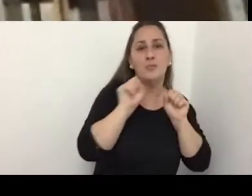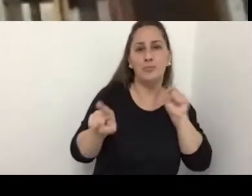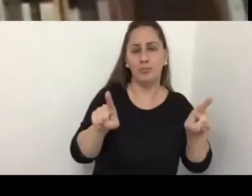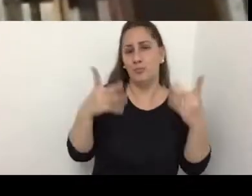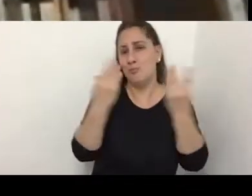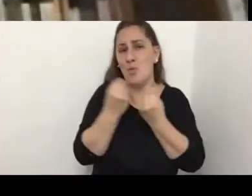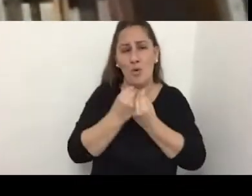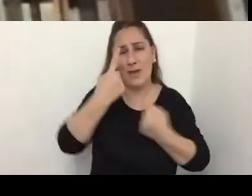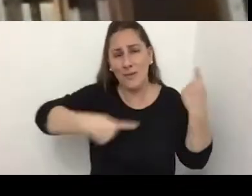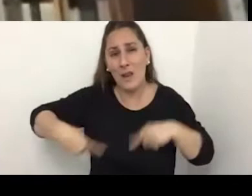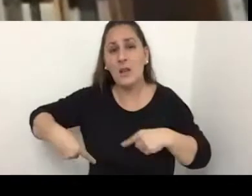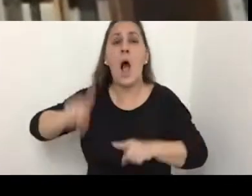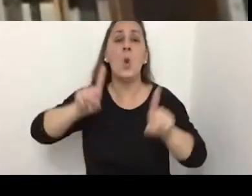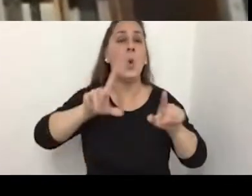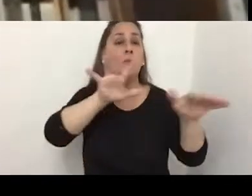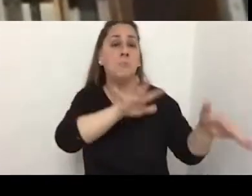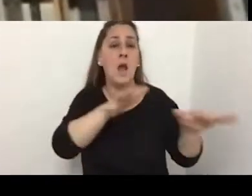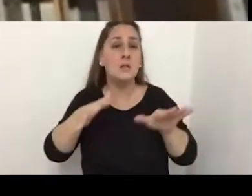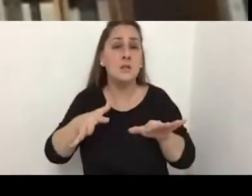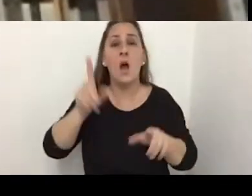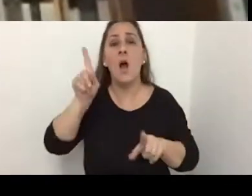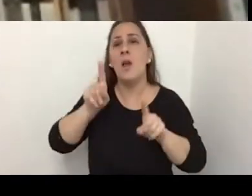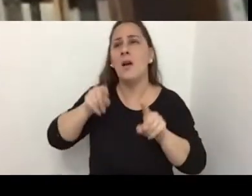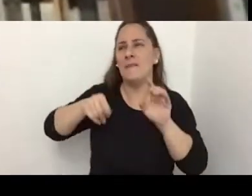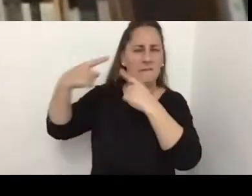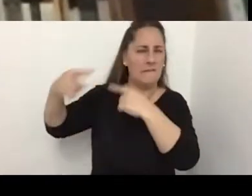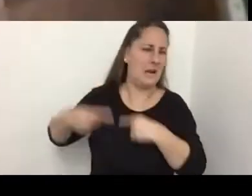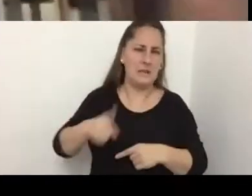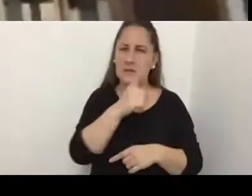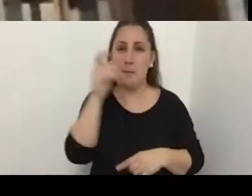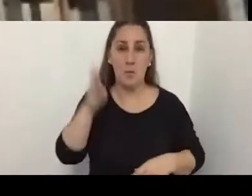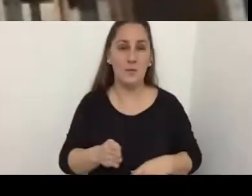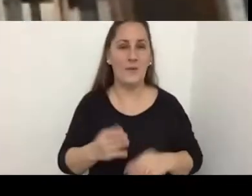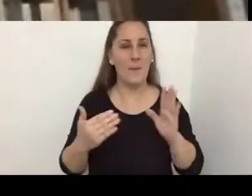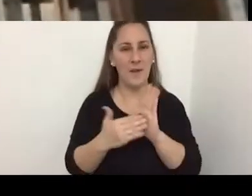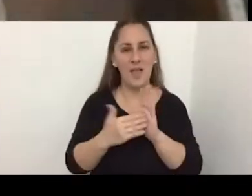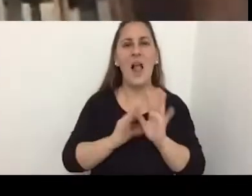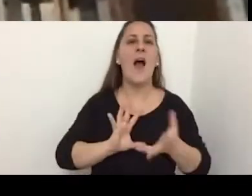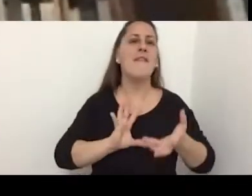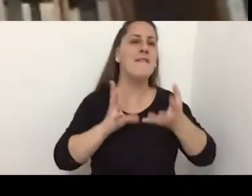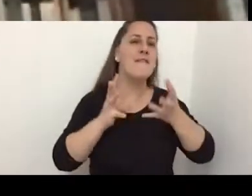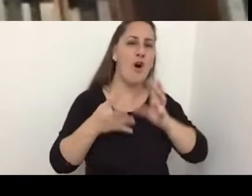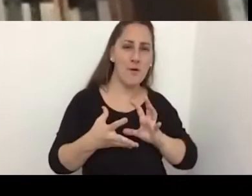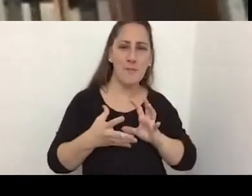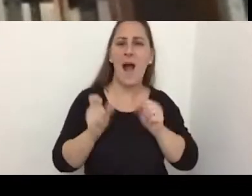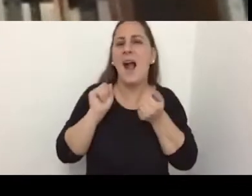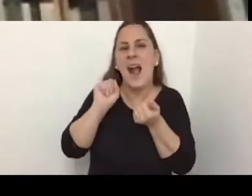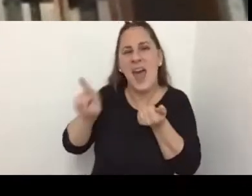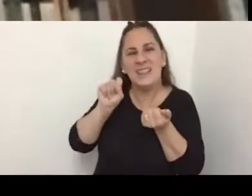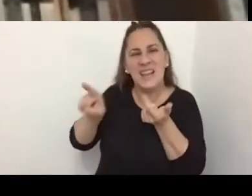son más parecidas, en otras son más distintas. Las modalidades, las